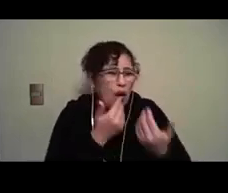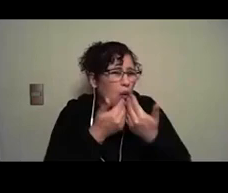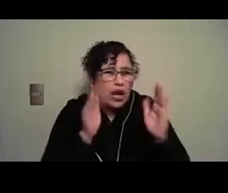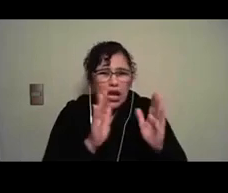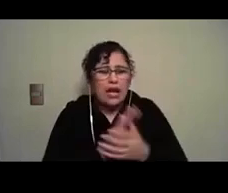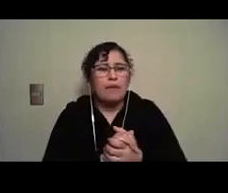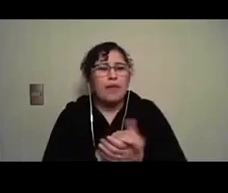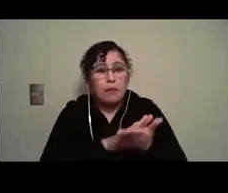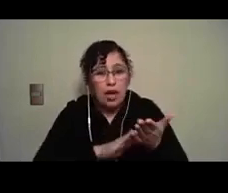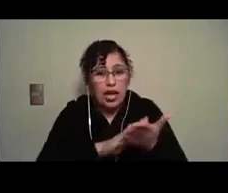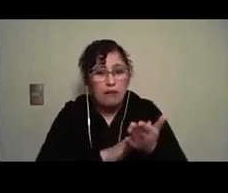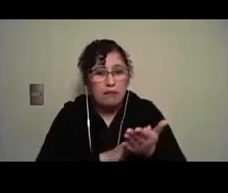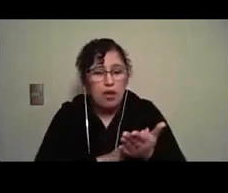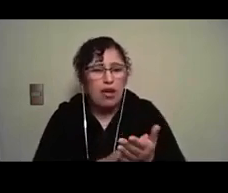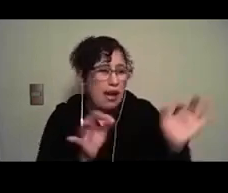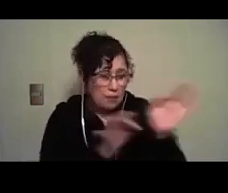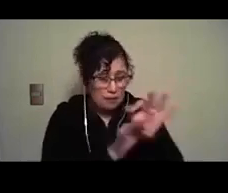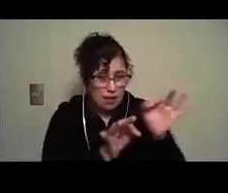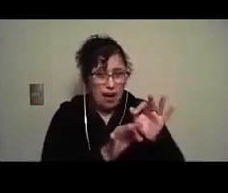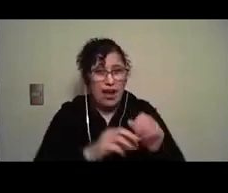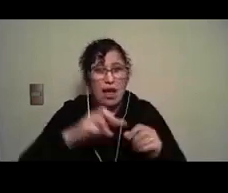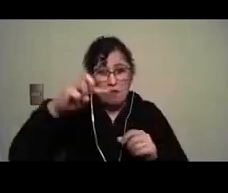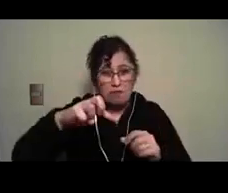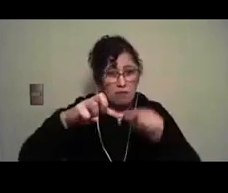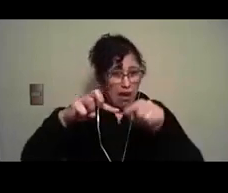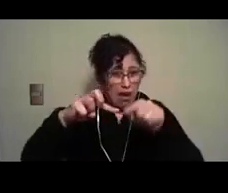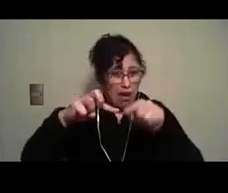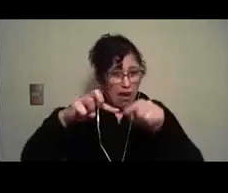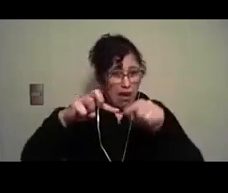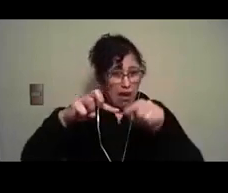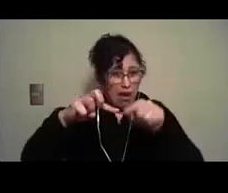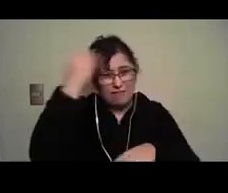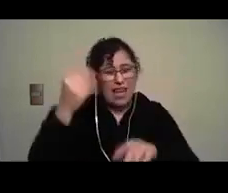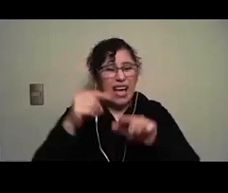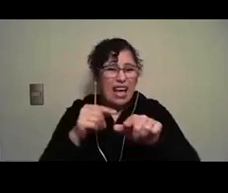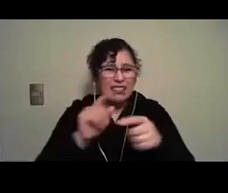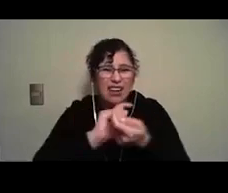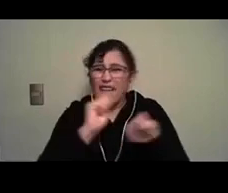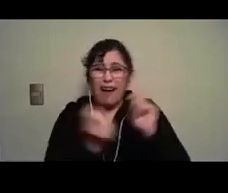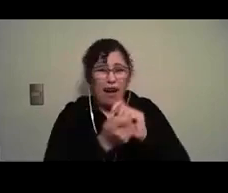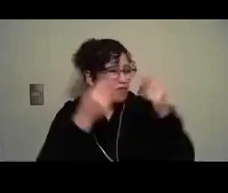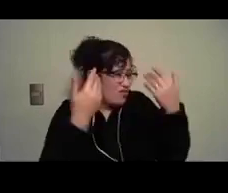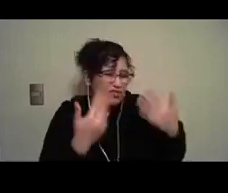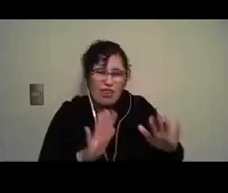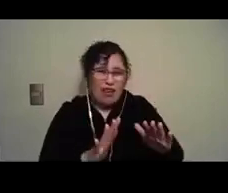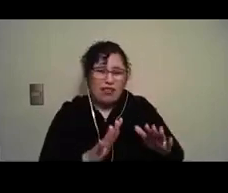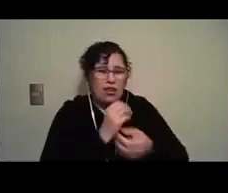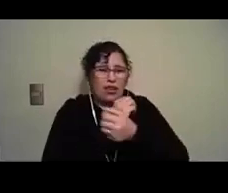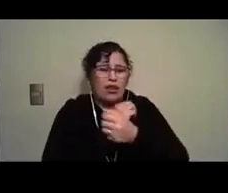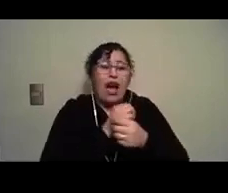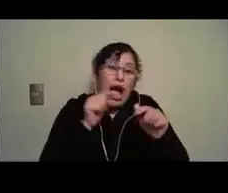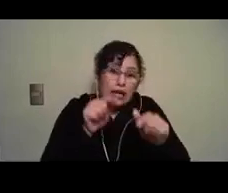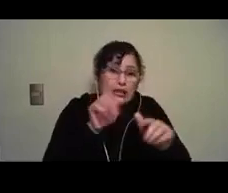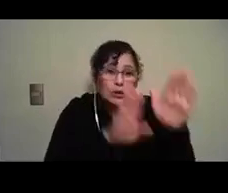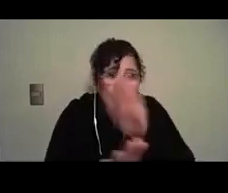del padre que tenían ya no va a ser, ¿cierto? Explicarles que probablemente hay que poner más cuidado en